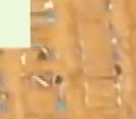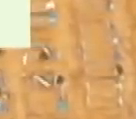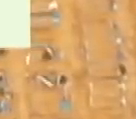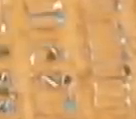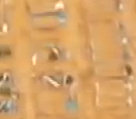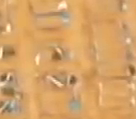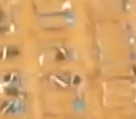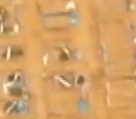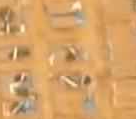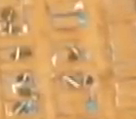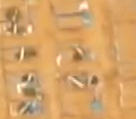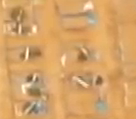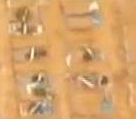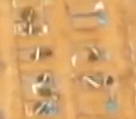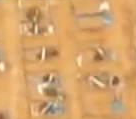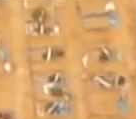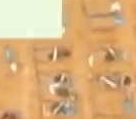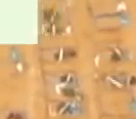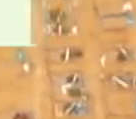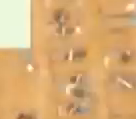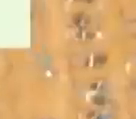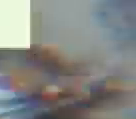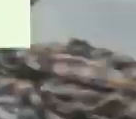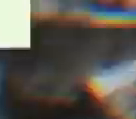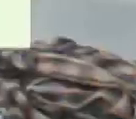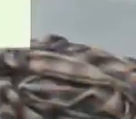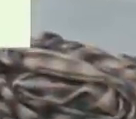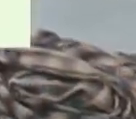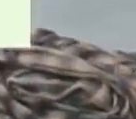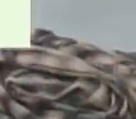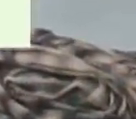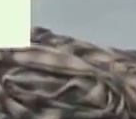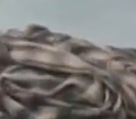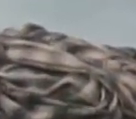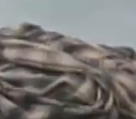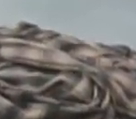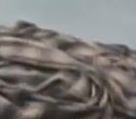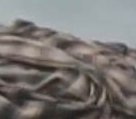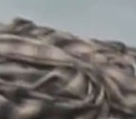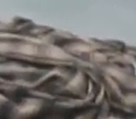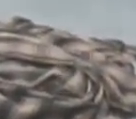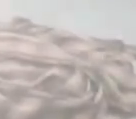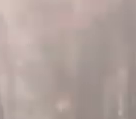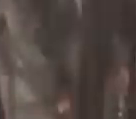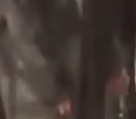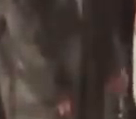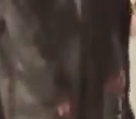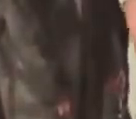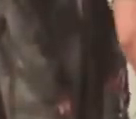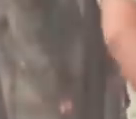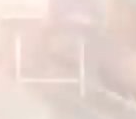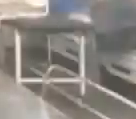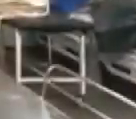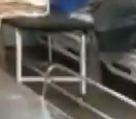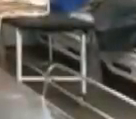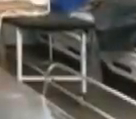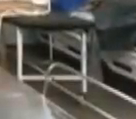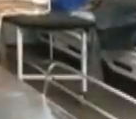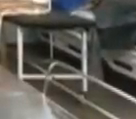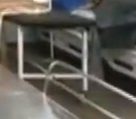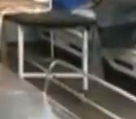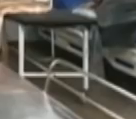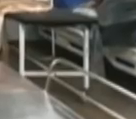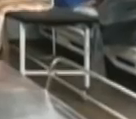no ha logrado bajar de 1.000 fallecidos al día. Brasil está colapsado completamente, sin oxígeno,